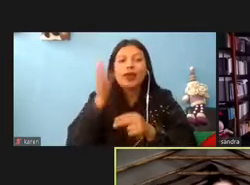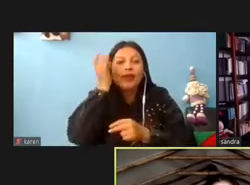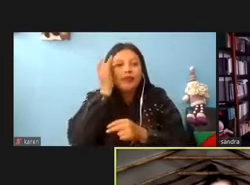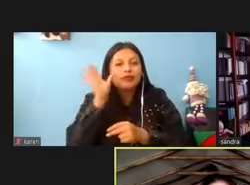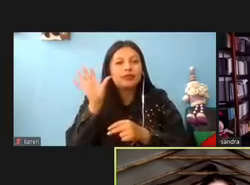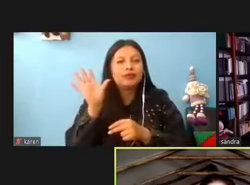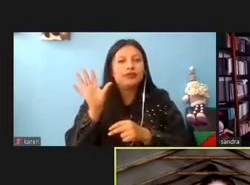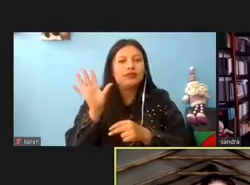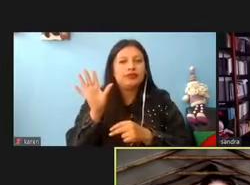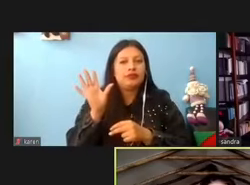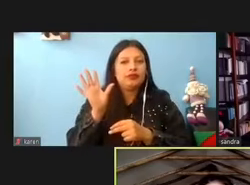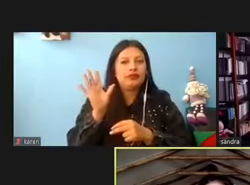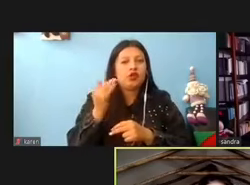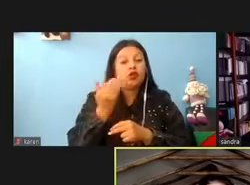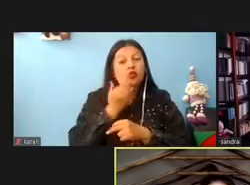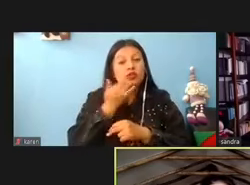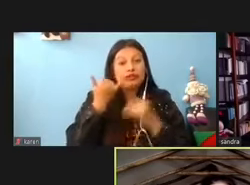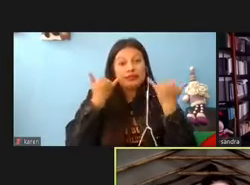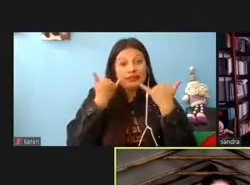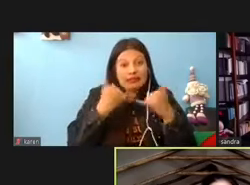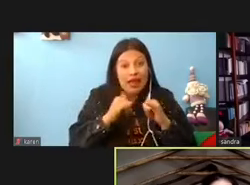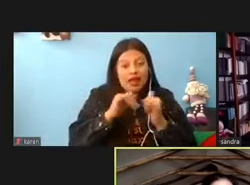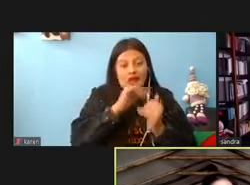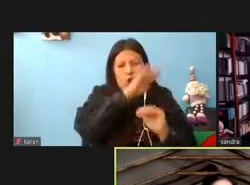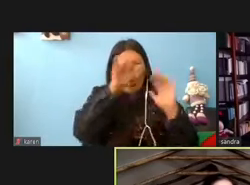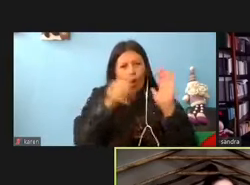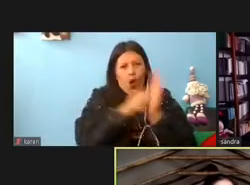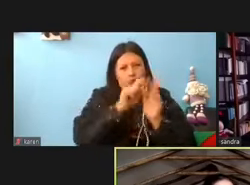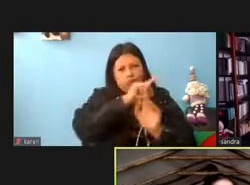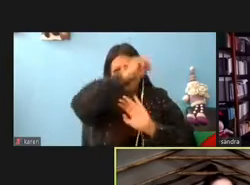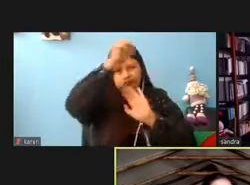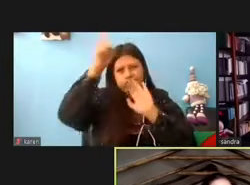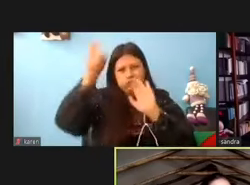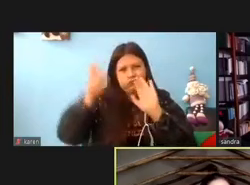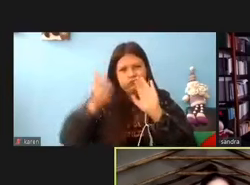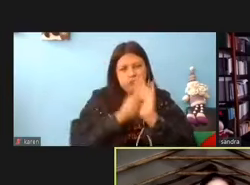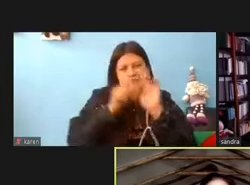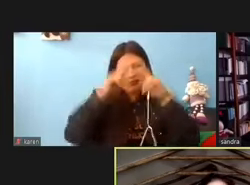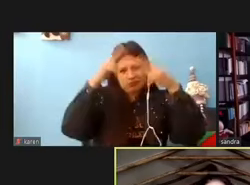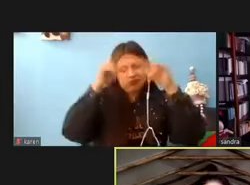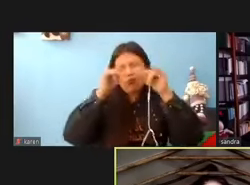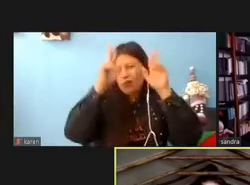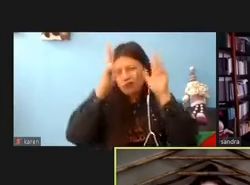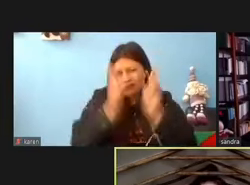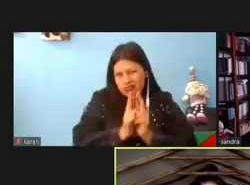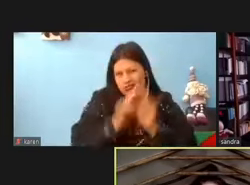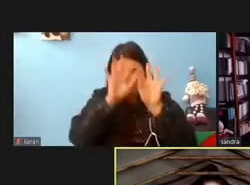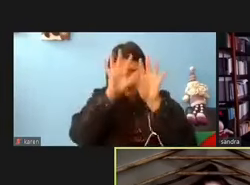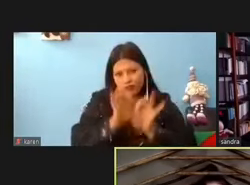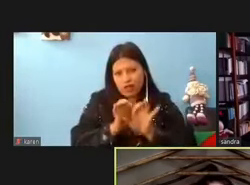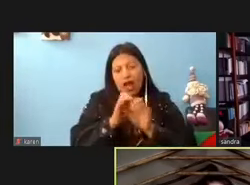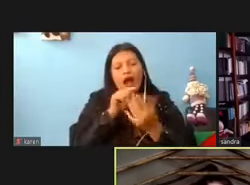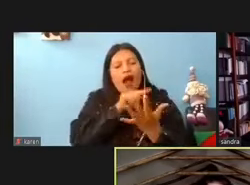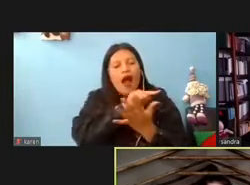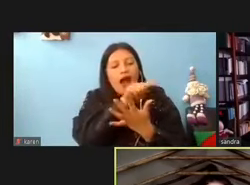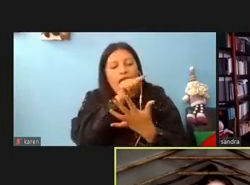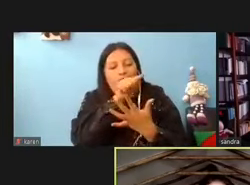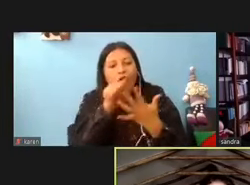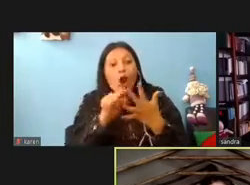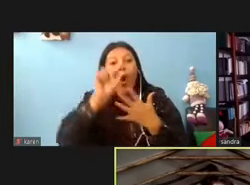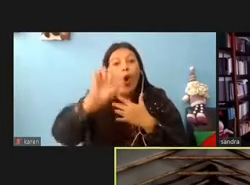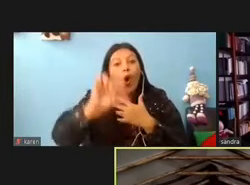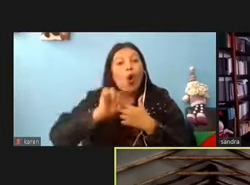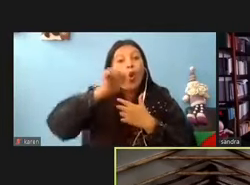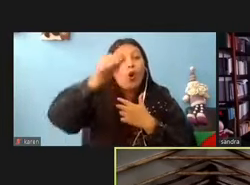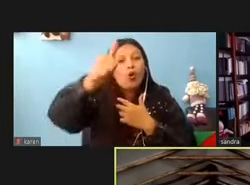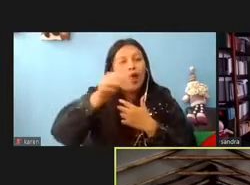quizás cuando tengamos la relatoría completa podríamos ver cuáles son los ejes de la siguiente discusión. Es